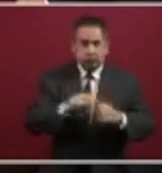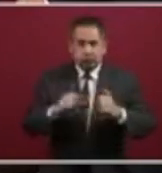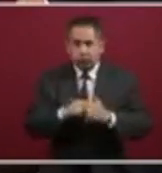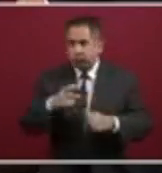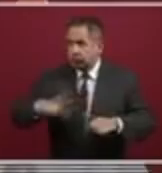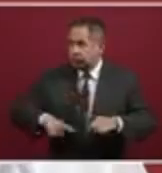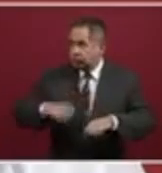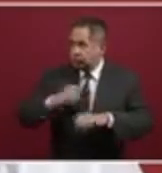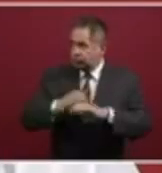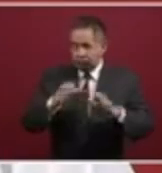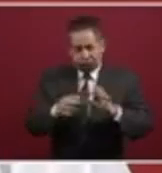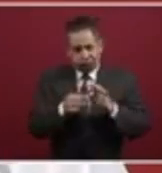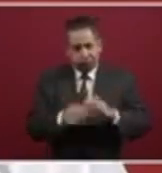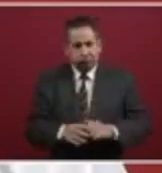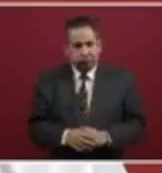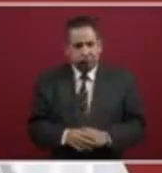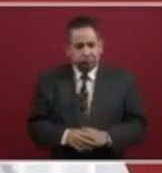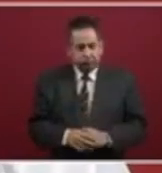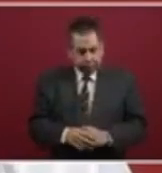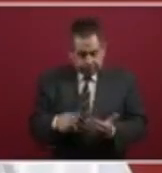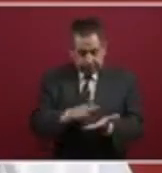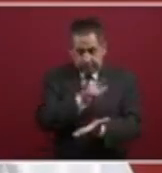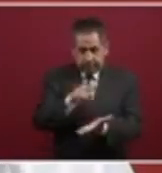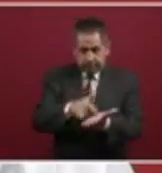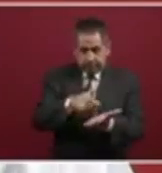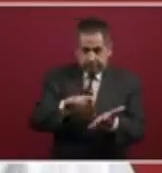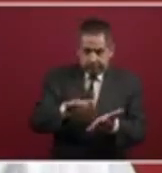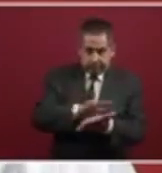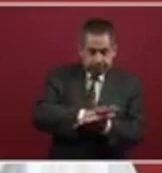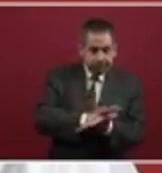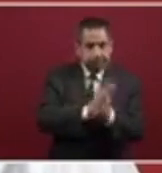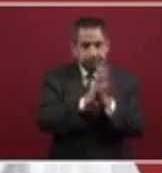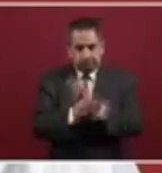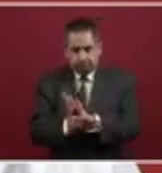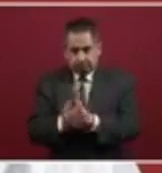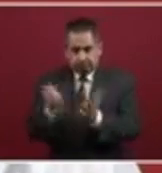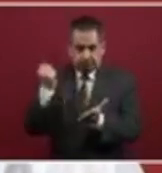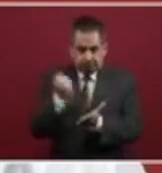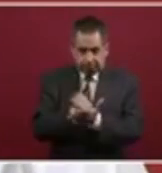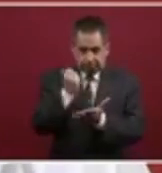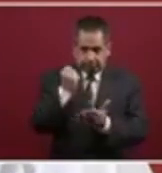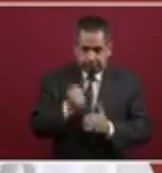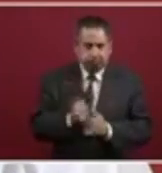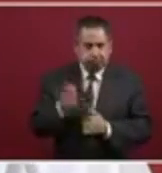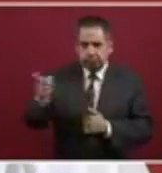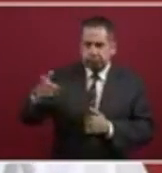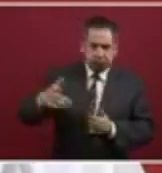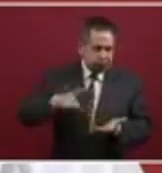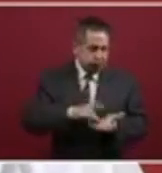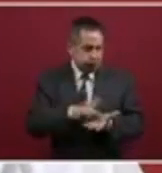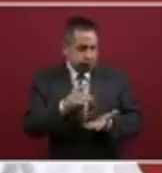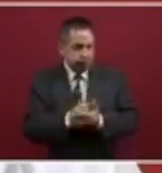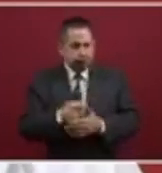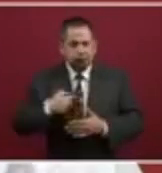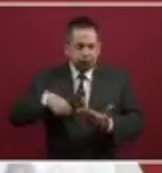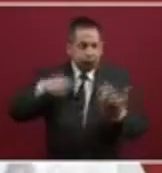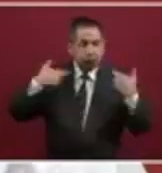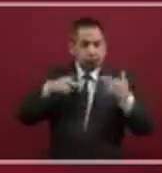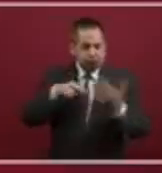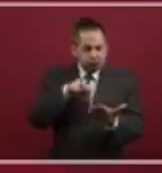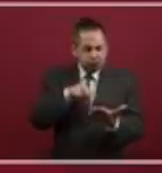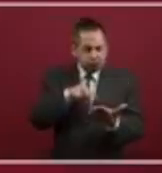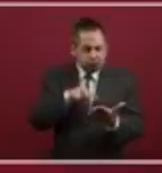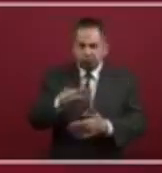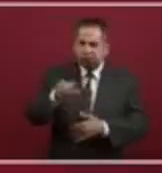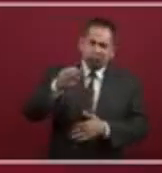gobernantes. La reforma educativa que su gobierno ha impulsado la asumimos los maestros,